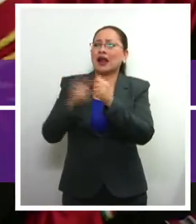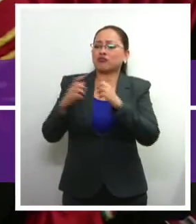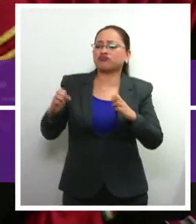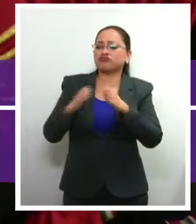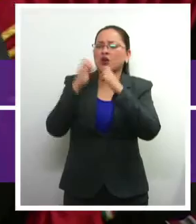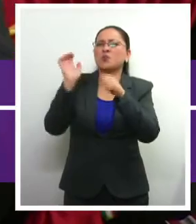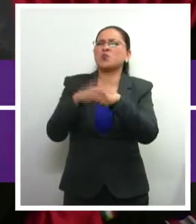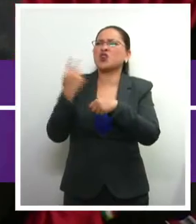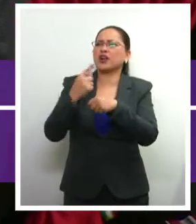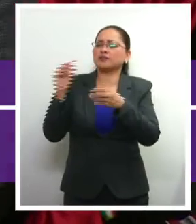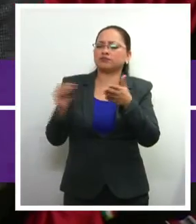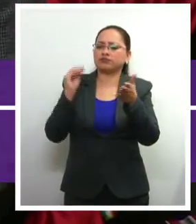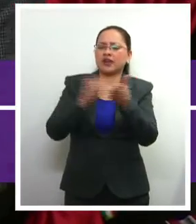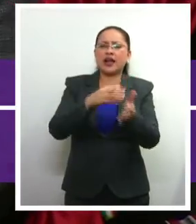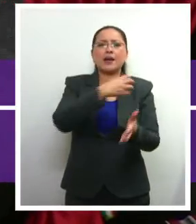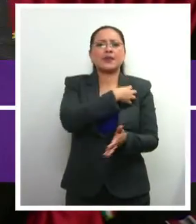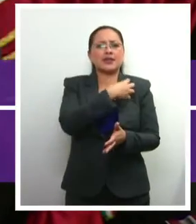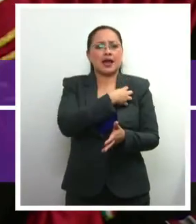tener capitalidad.